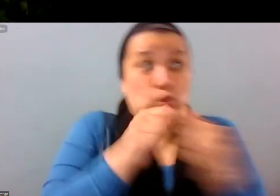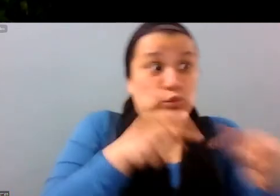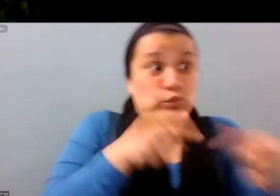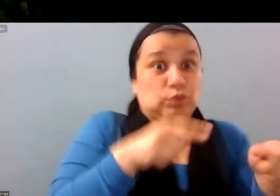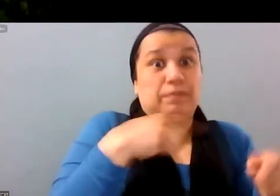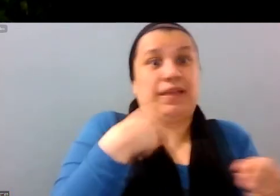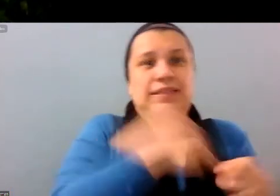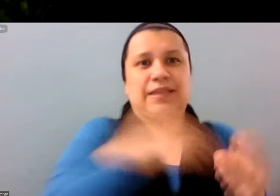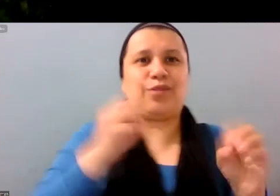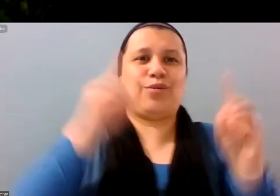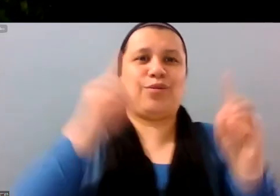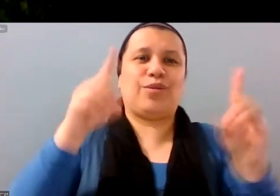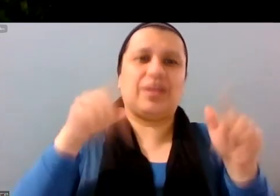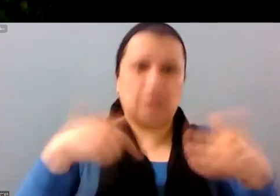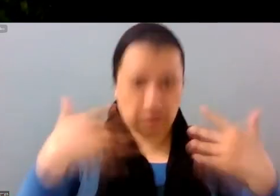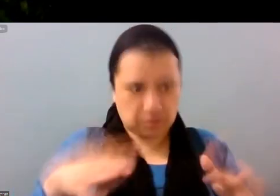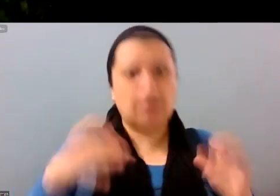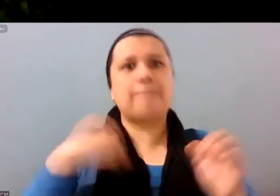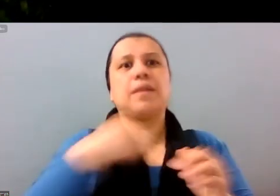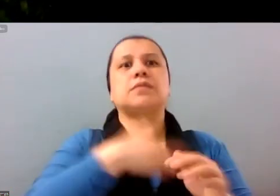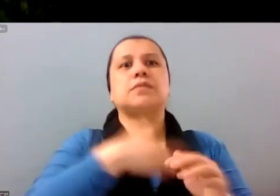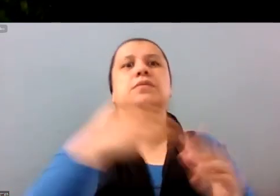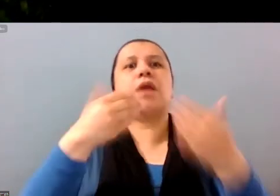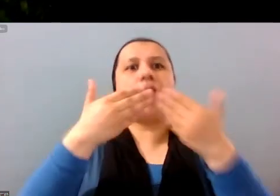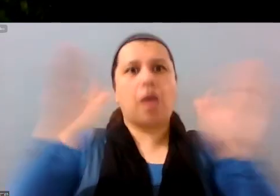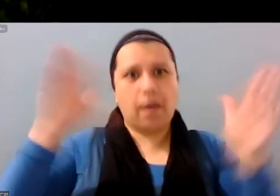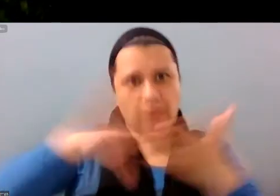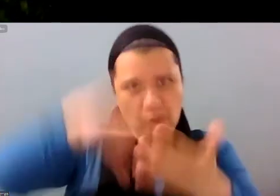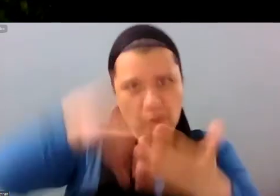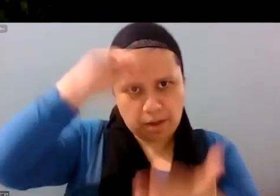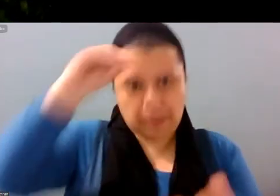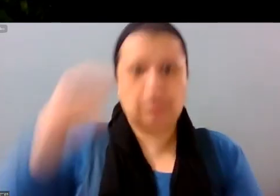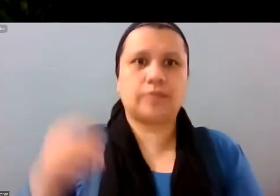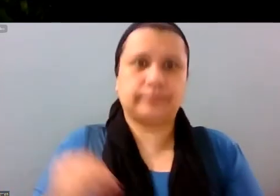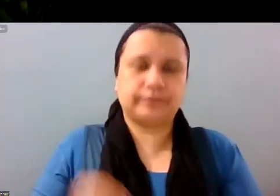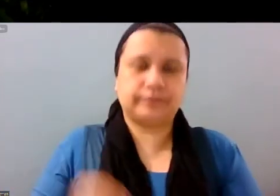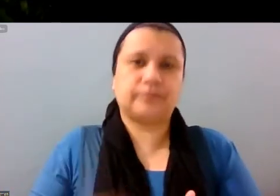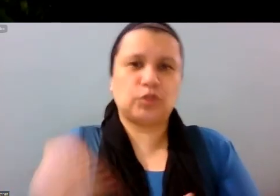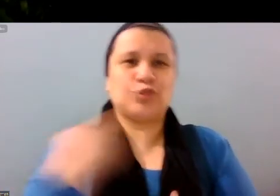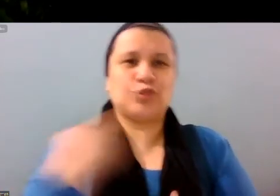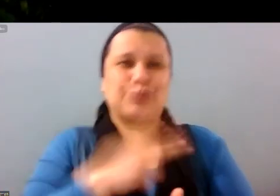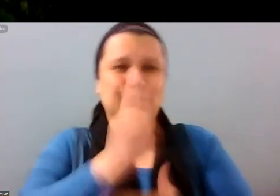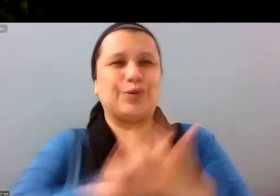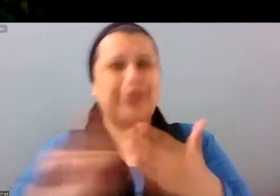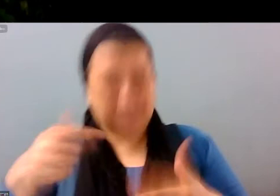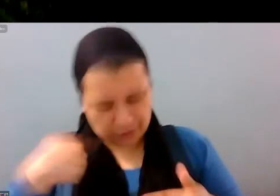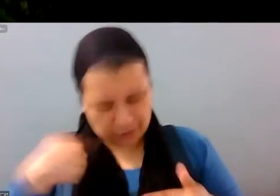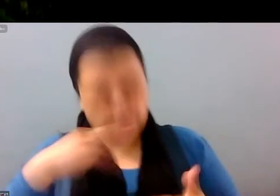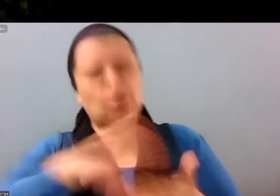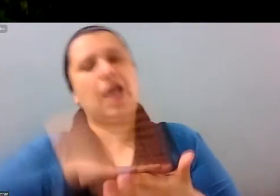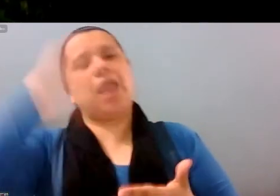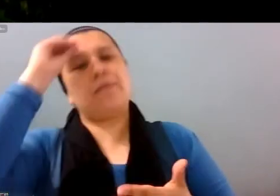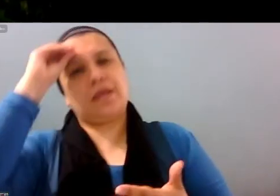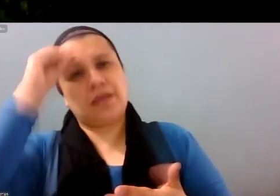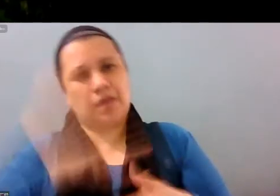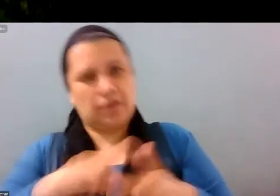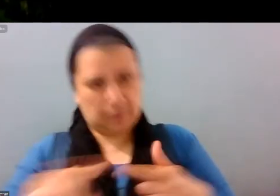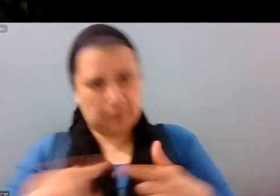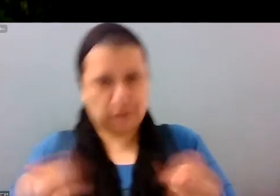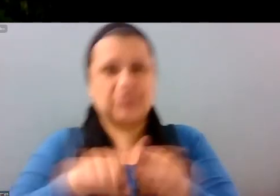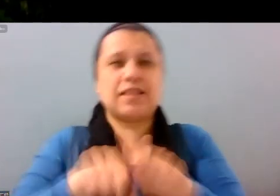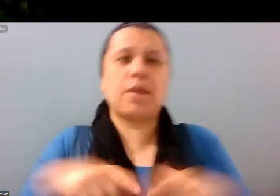encontrado un ministerio abierto a aprender y también somos la universidad que aprende así que creo que es un momento